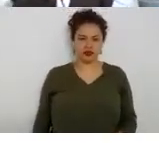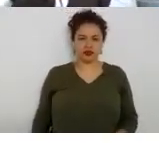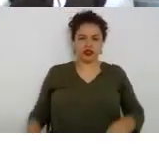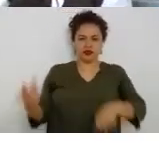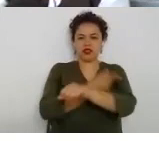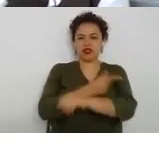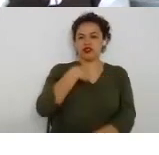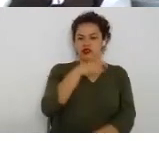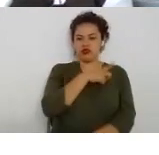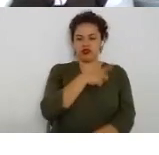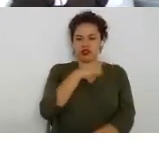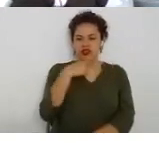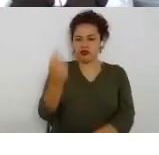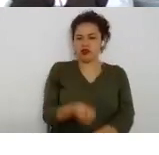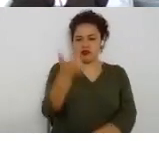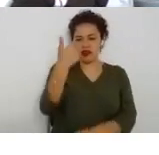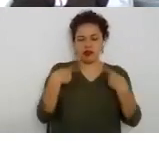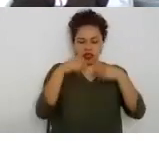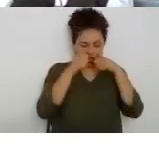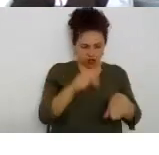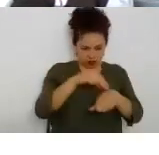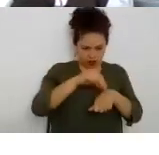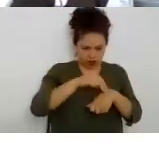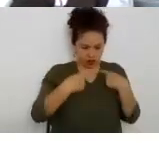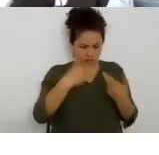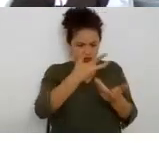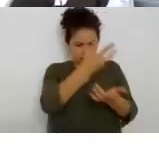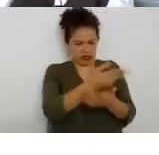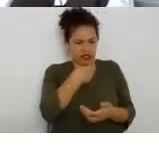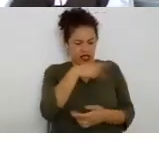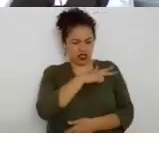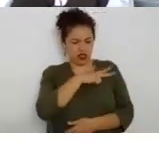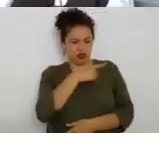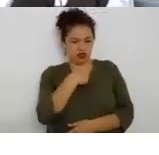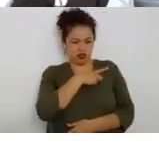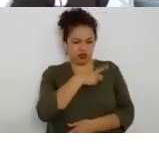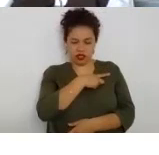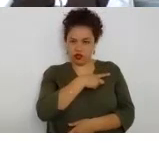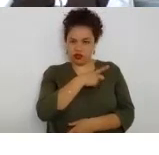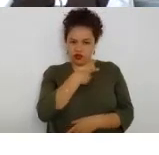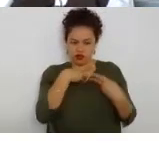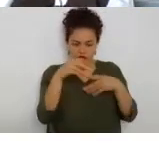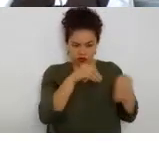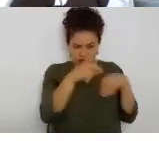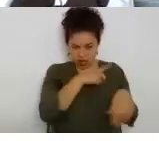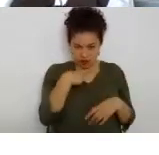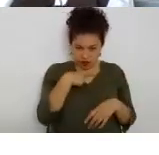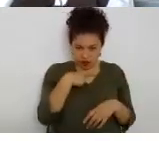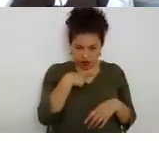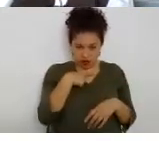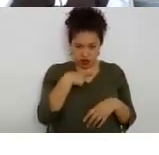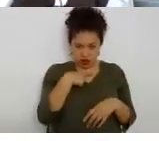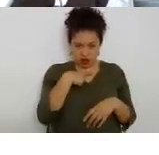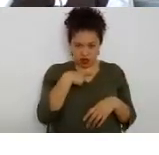sea, solo soy un primer respondiente. Me encuentro con la víctima. Y yo tengo que mover a esa víctima, pero no